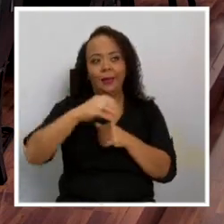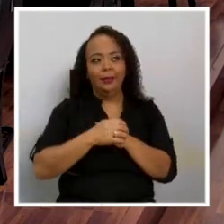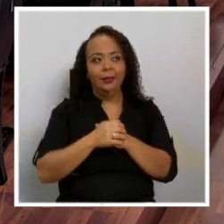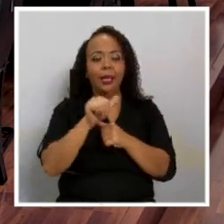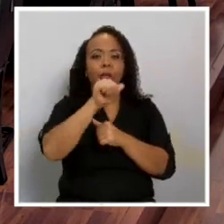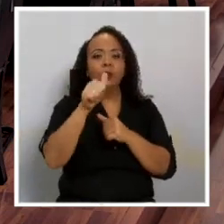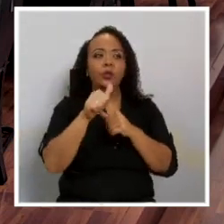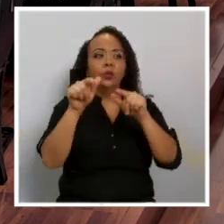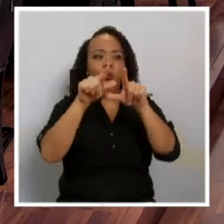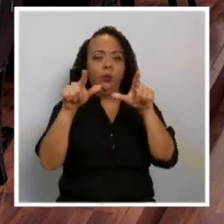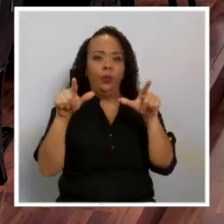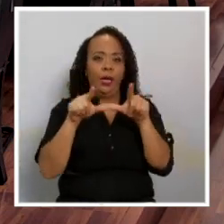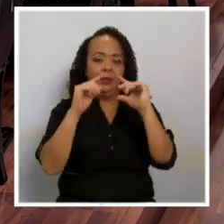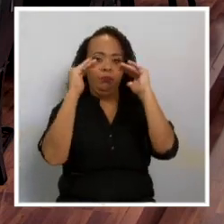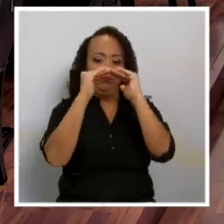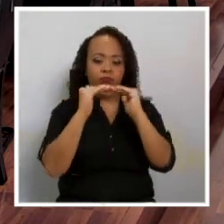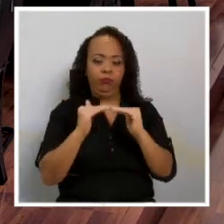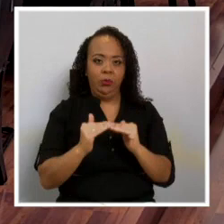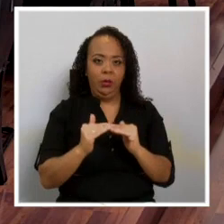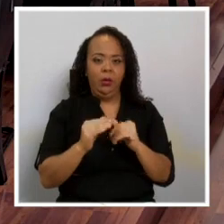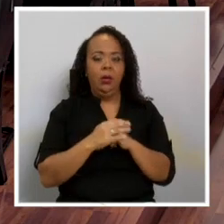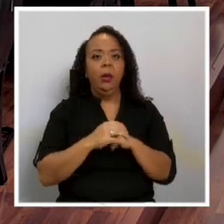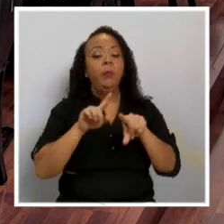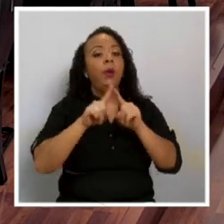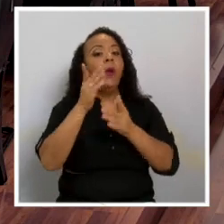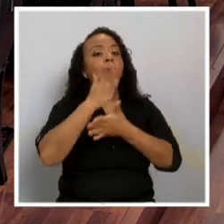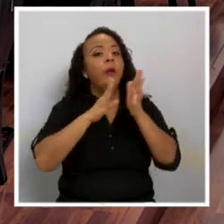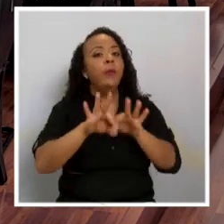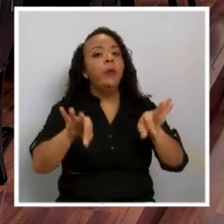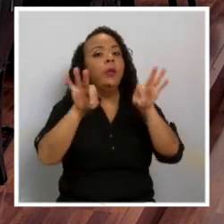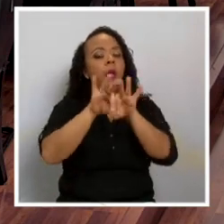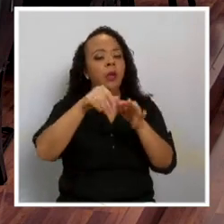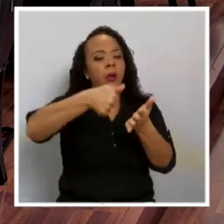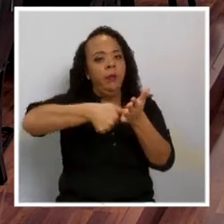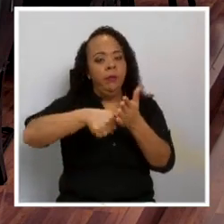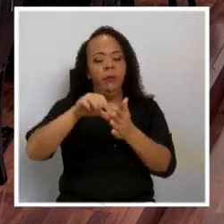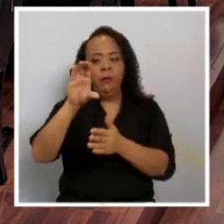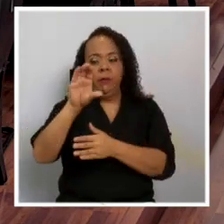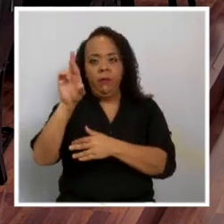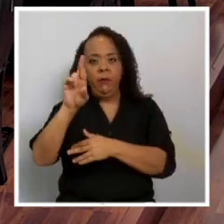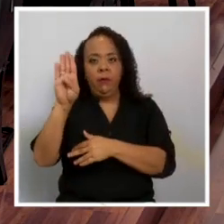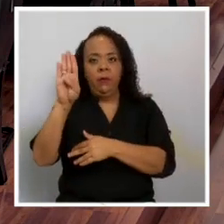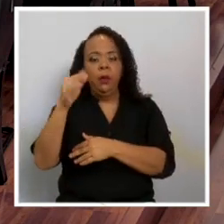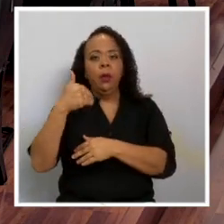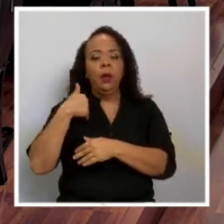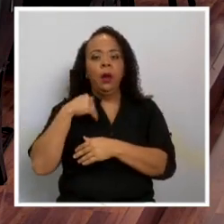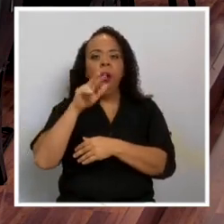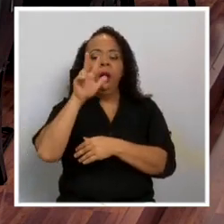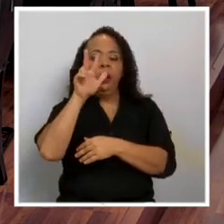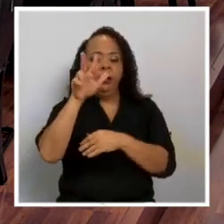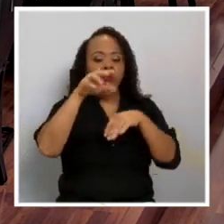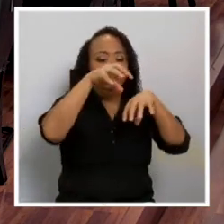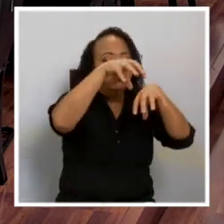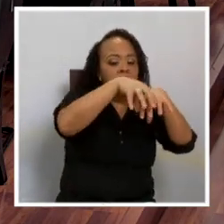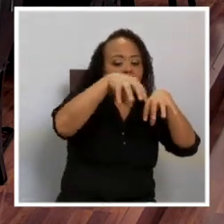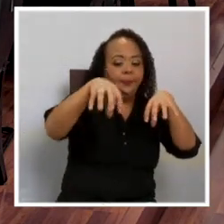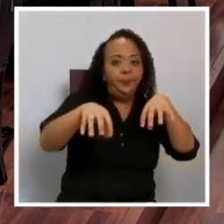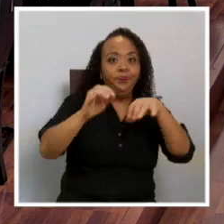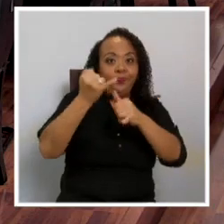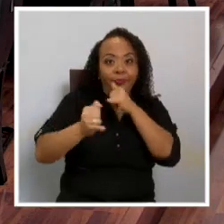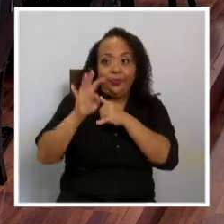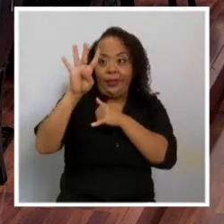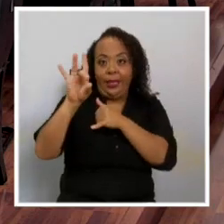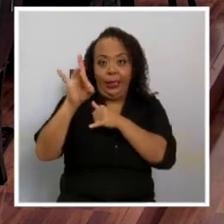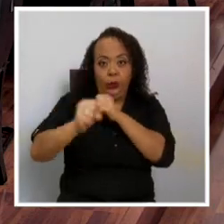resto de los puestos de directorio. Pero hay un elemento importante: la elección de Carlos Ricardo tenía, digamos, 3 escenarios en las últimas